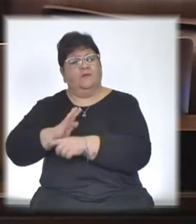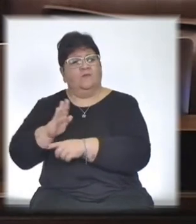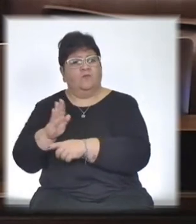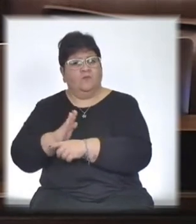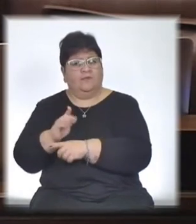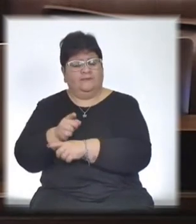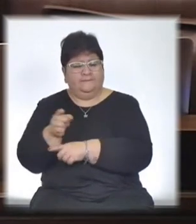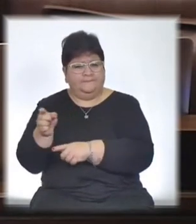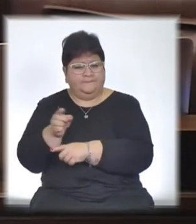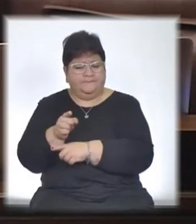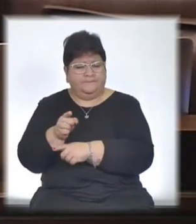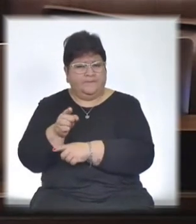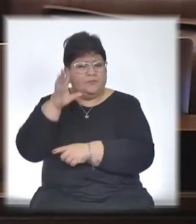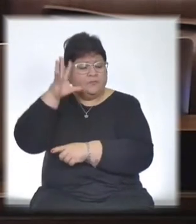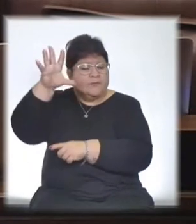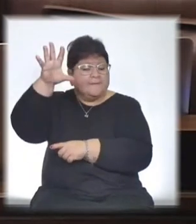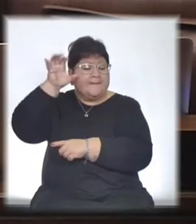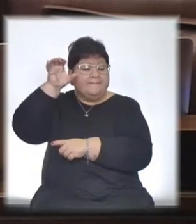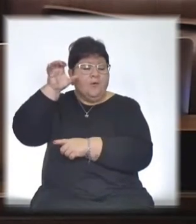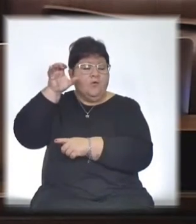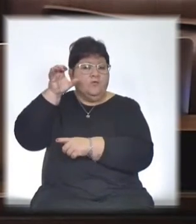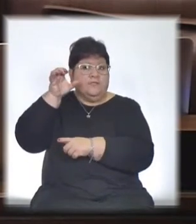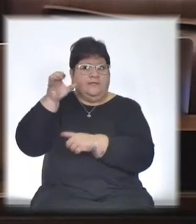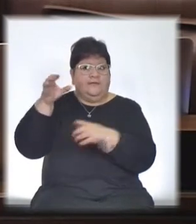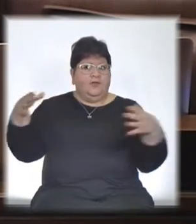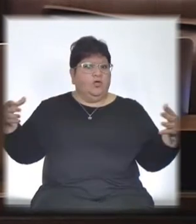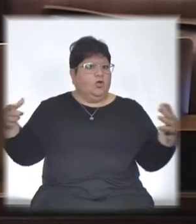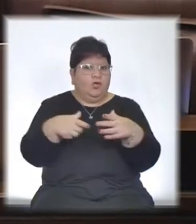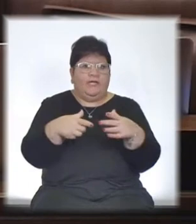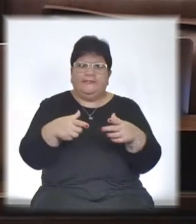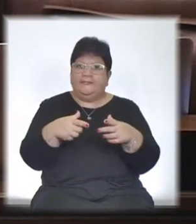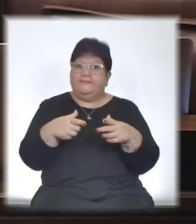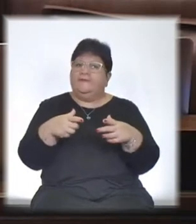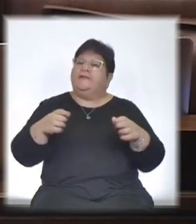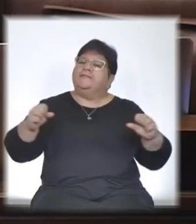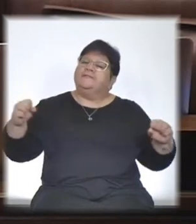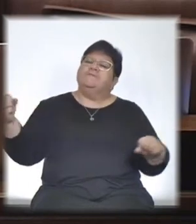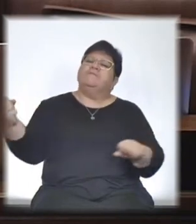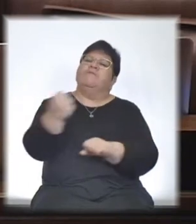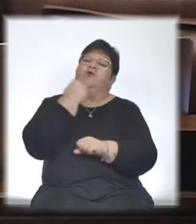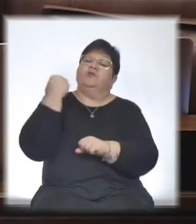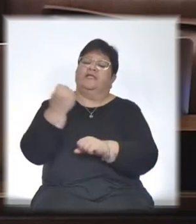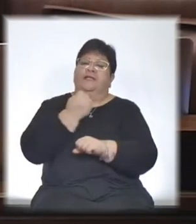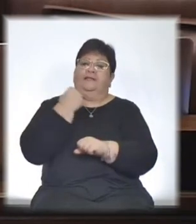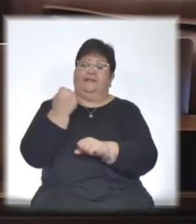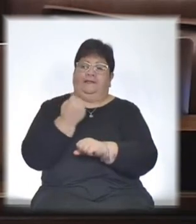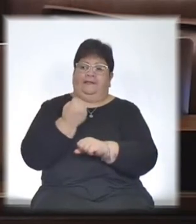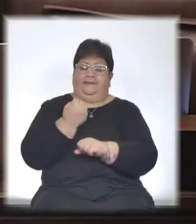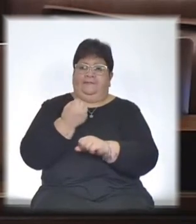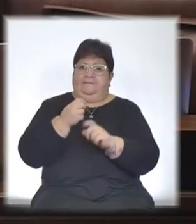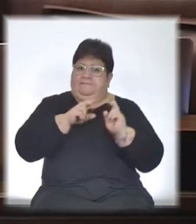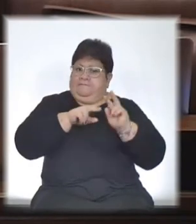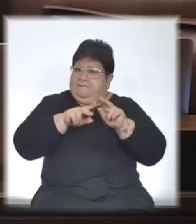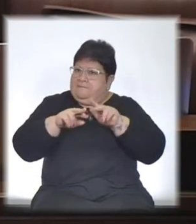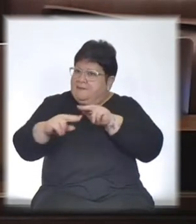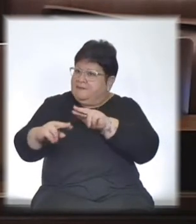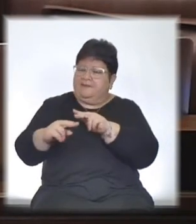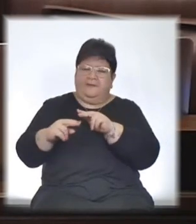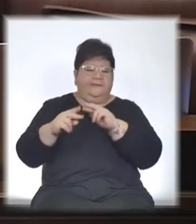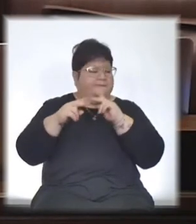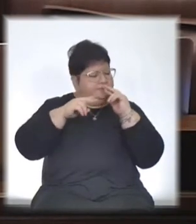colectiva. Y es un deber de todos nosotros sostener la memoria viva de todos los presos y de todas las